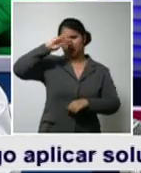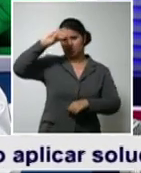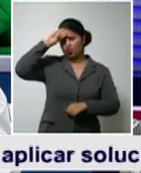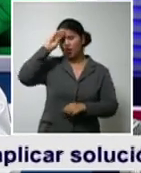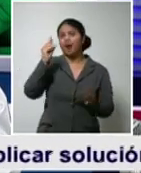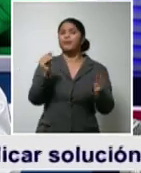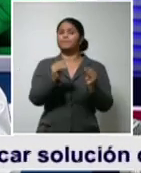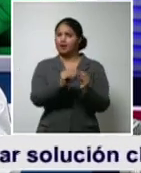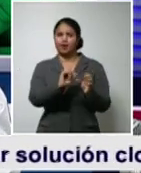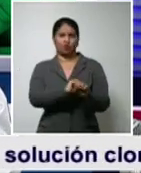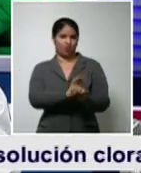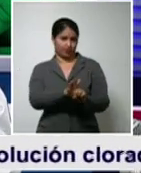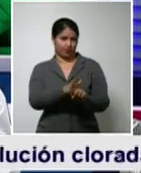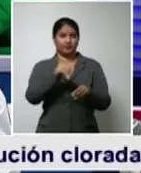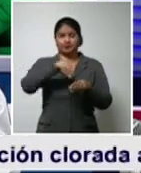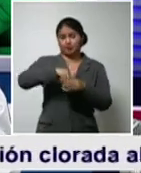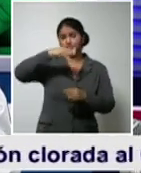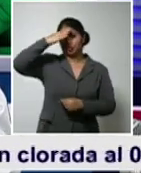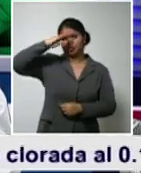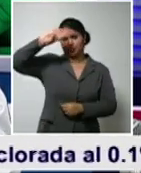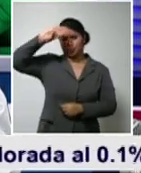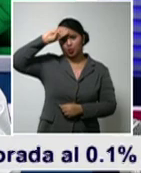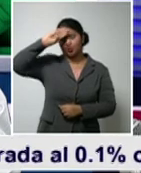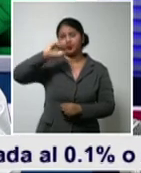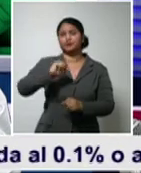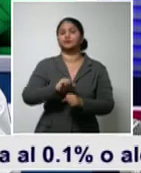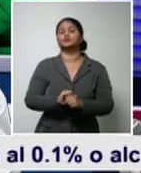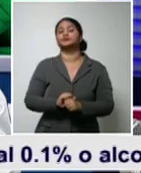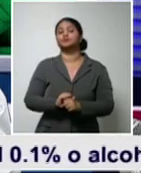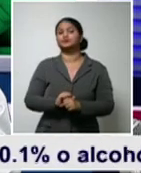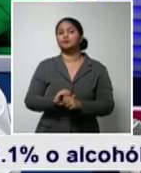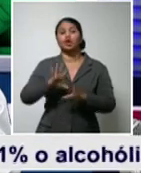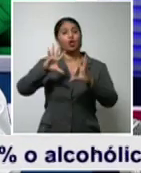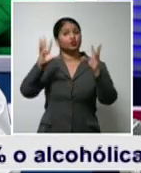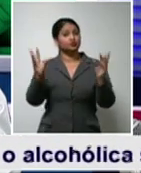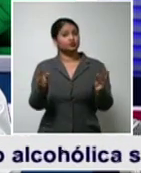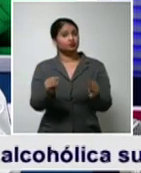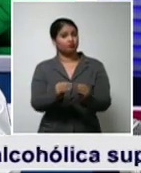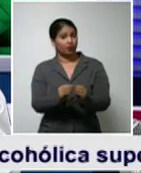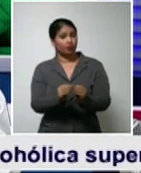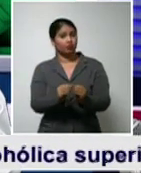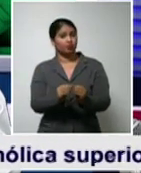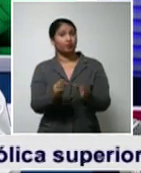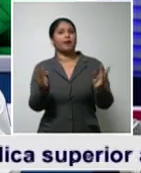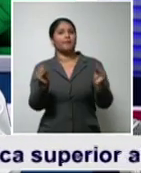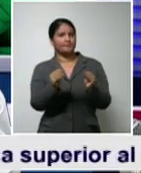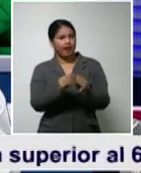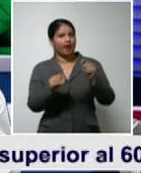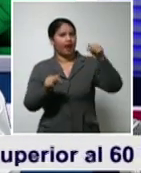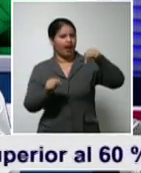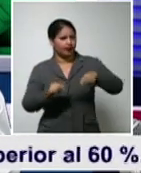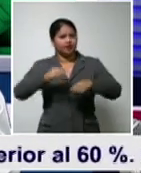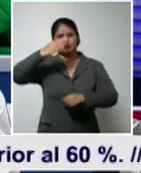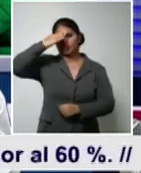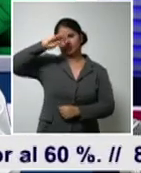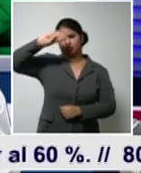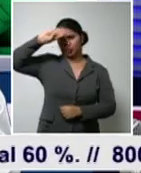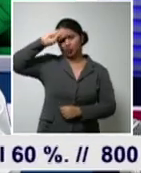italiano y un croata, todos autóctonos de nuestro país, o